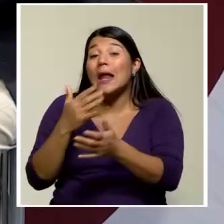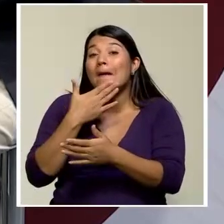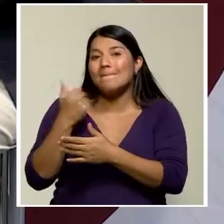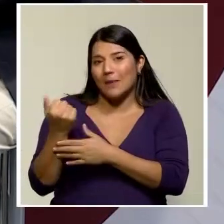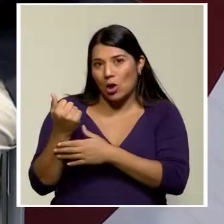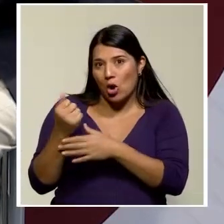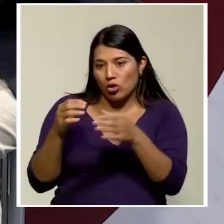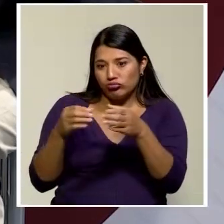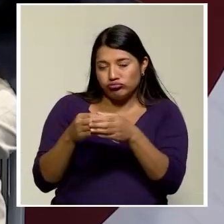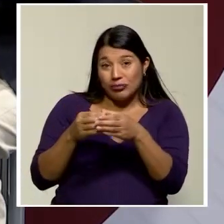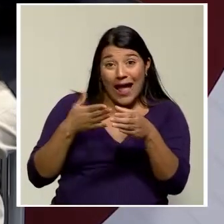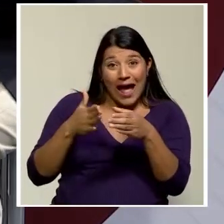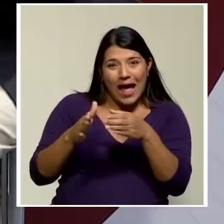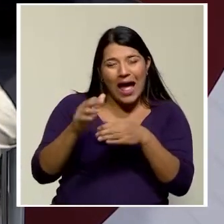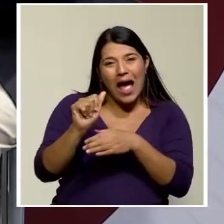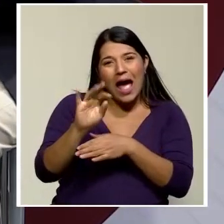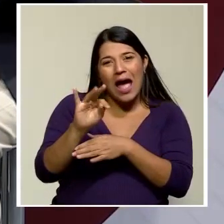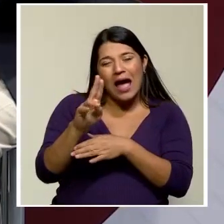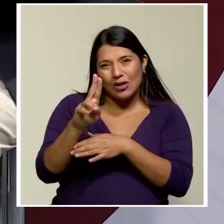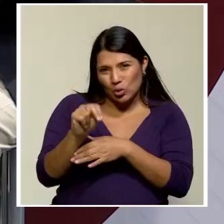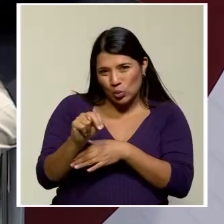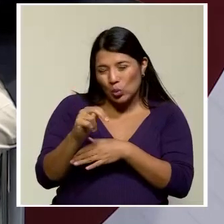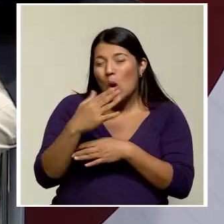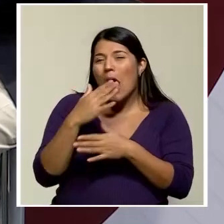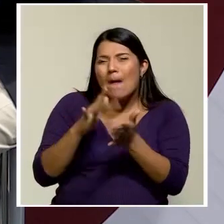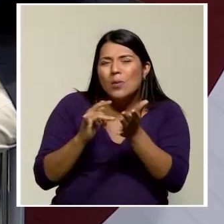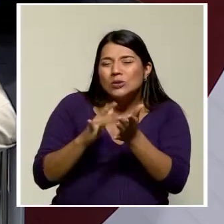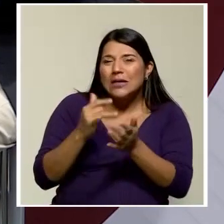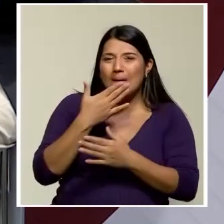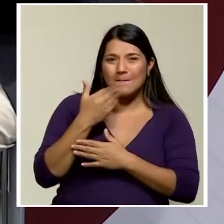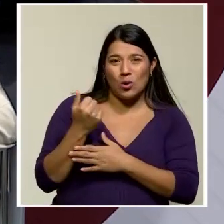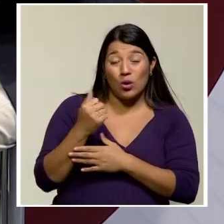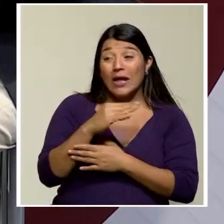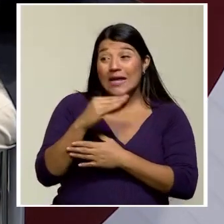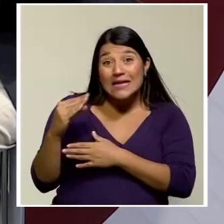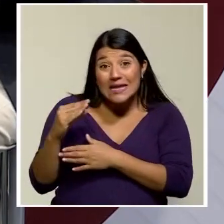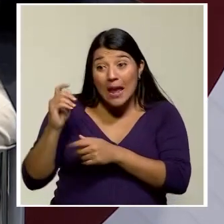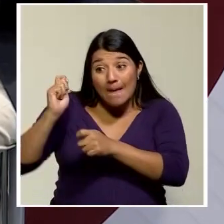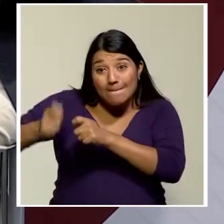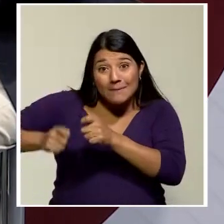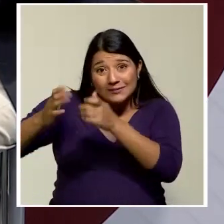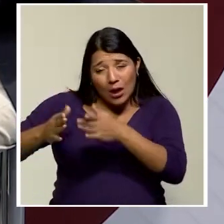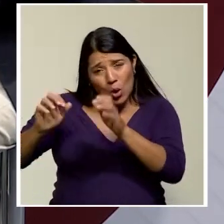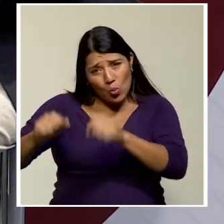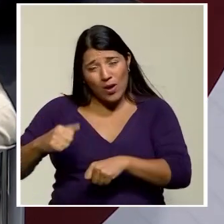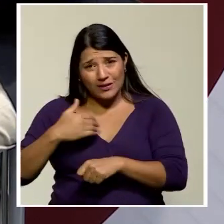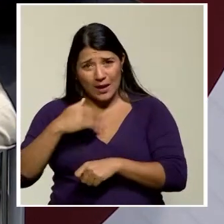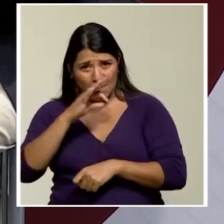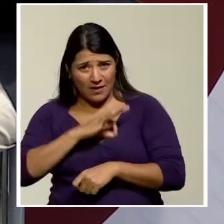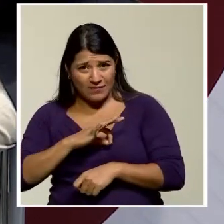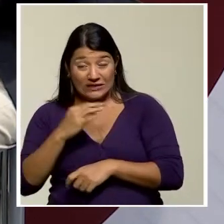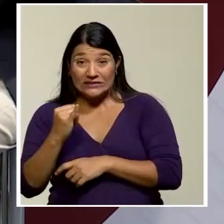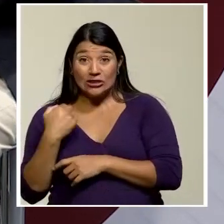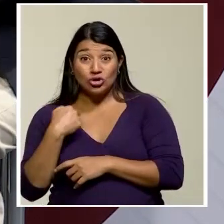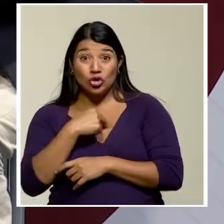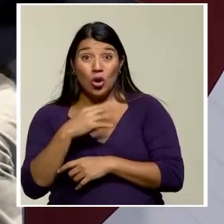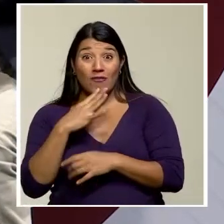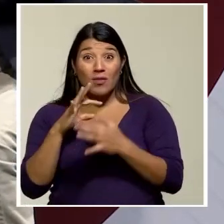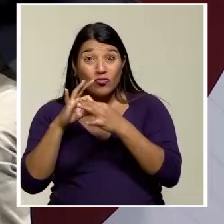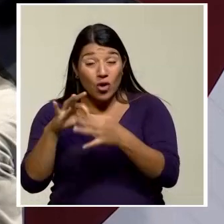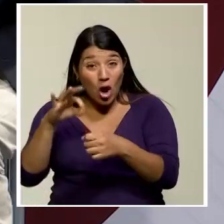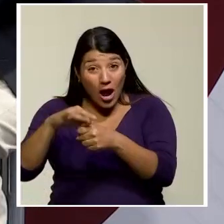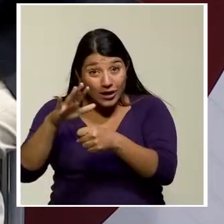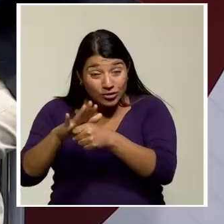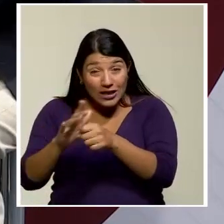de regalar las grandes embarcaciones y que los pequeños pescadores nacionales puedan también beneficiarse de esta actividad. Si hablamos de agricultura, en la